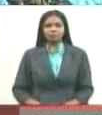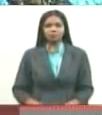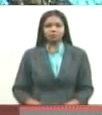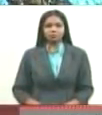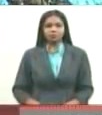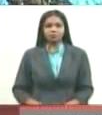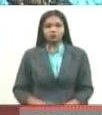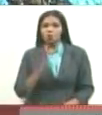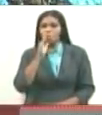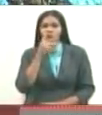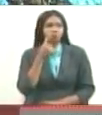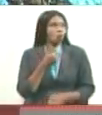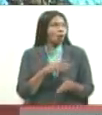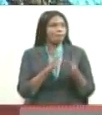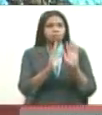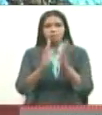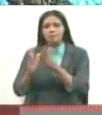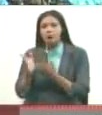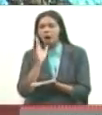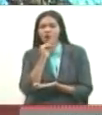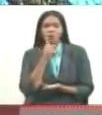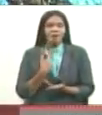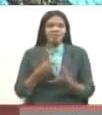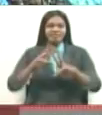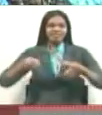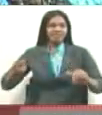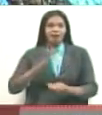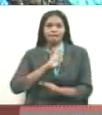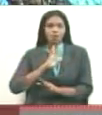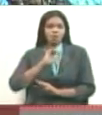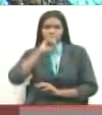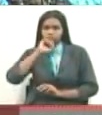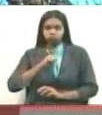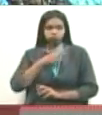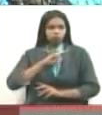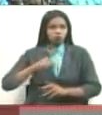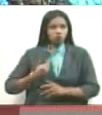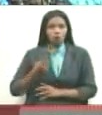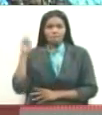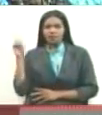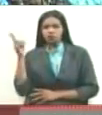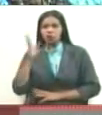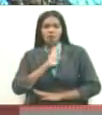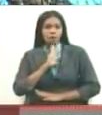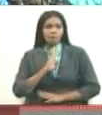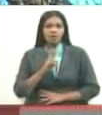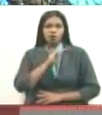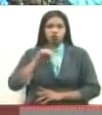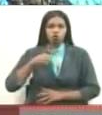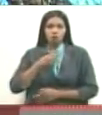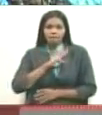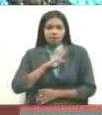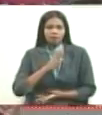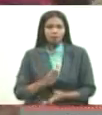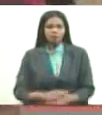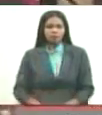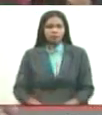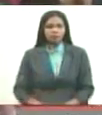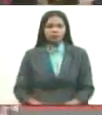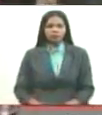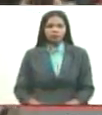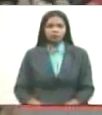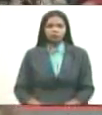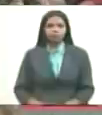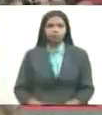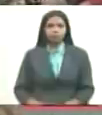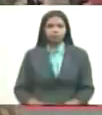No hay repartición. Esta tierra sagrada con todos sus recursos es de los venezolanos y las venezolanas.